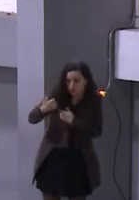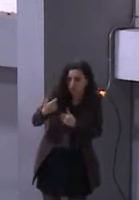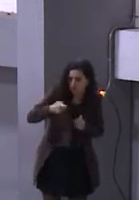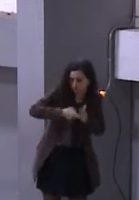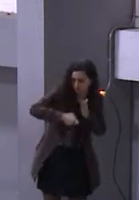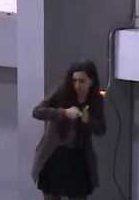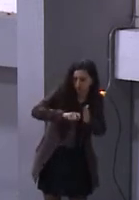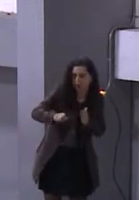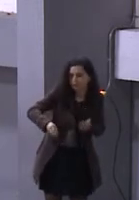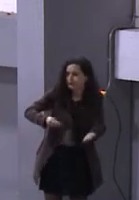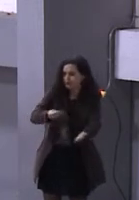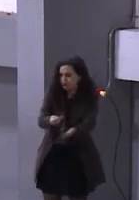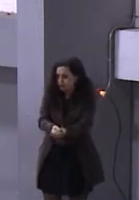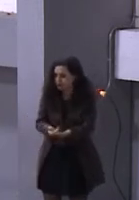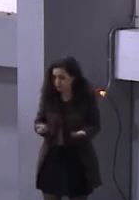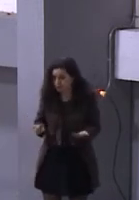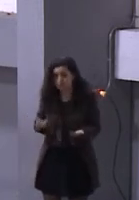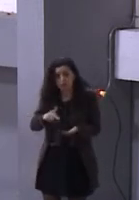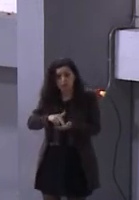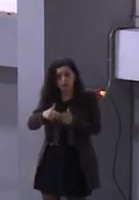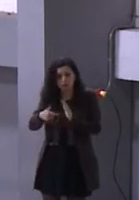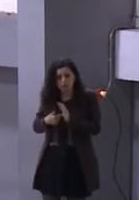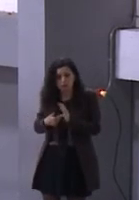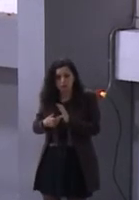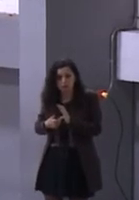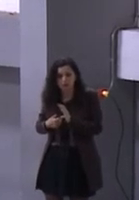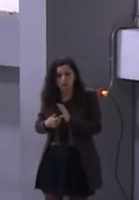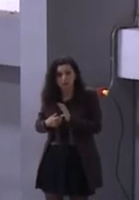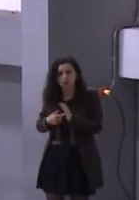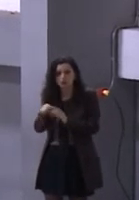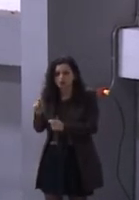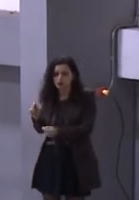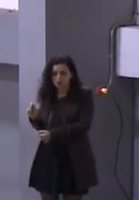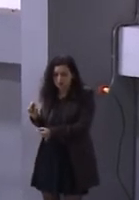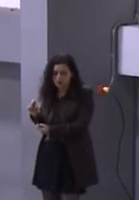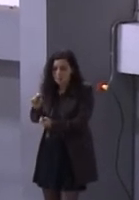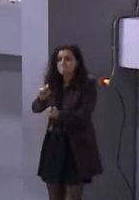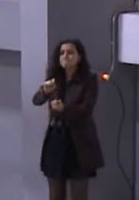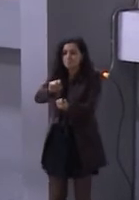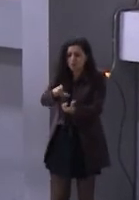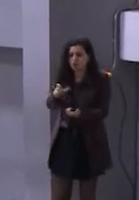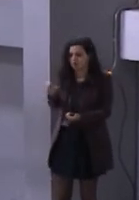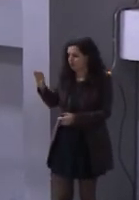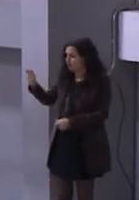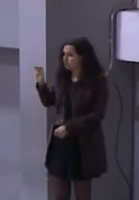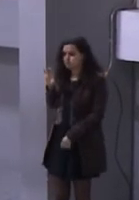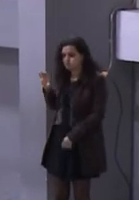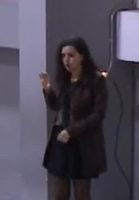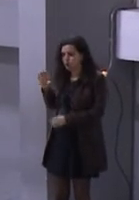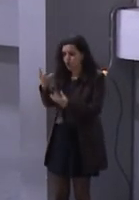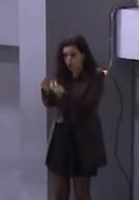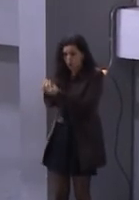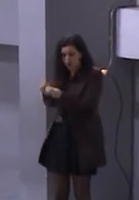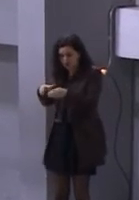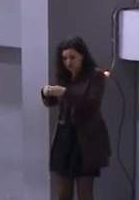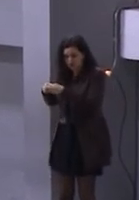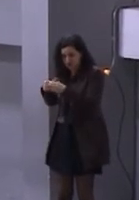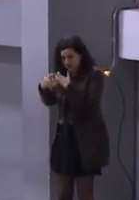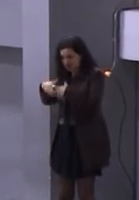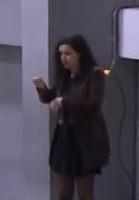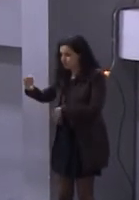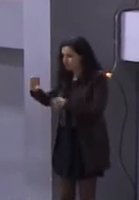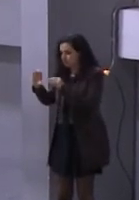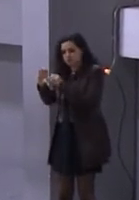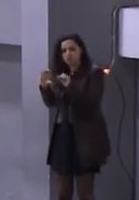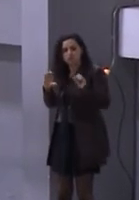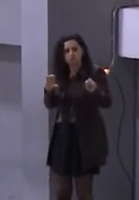modificaciones o esos ajustes. Es decir, se invierte buena parte de lo que entregan las cooperativas para